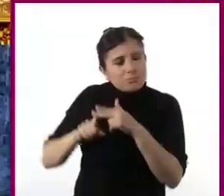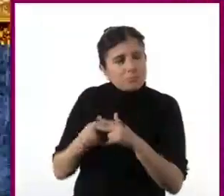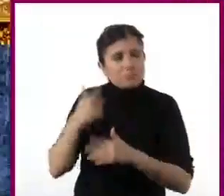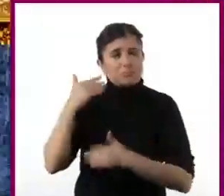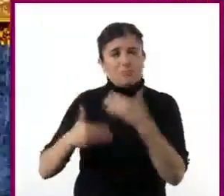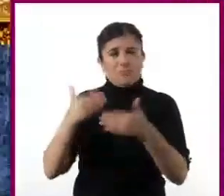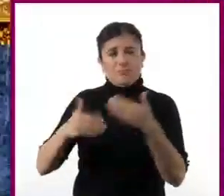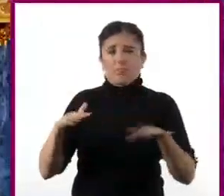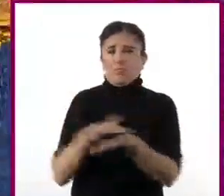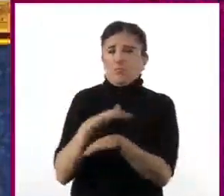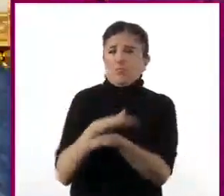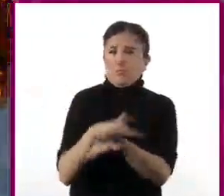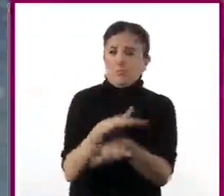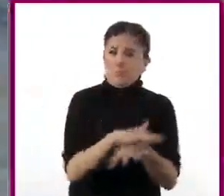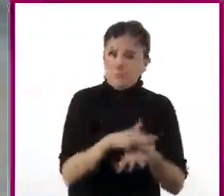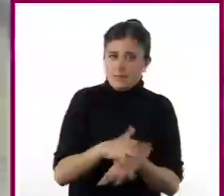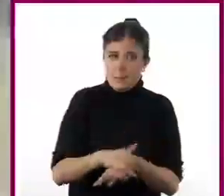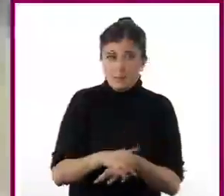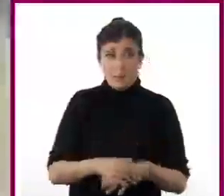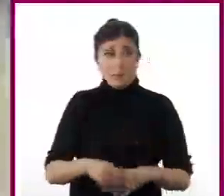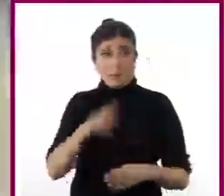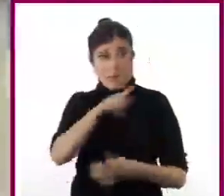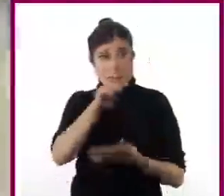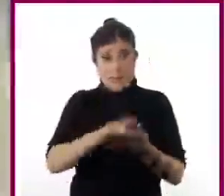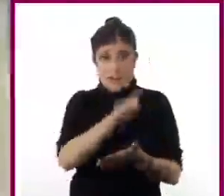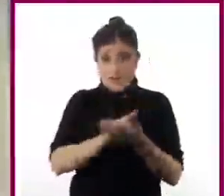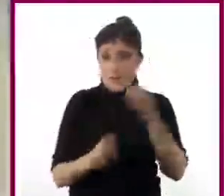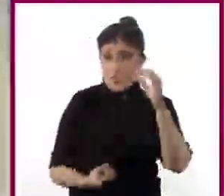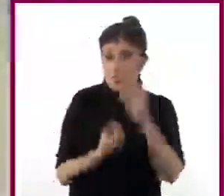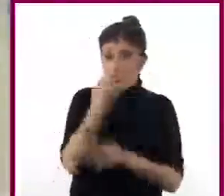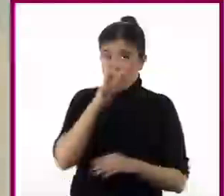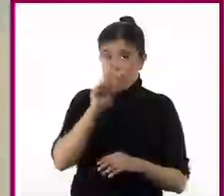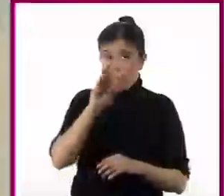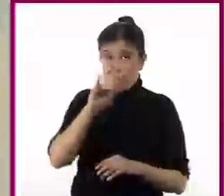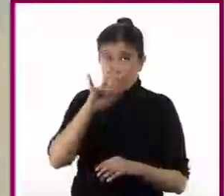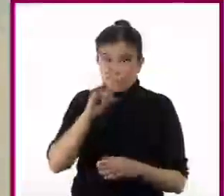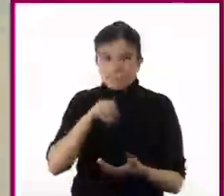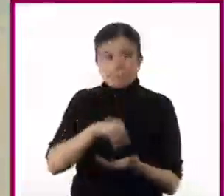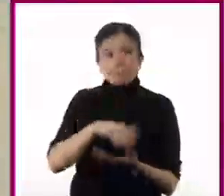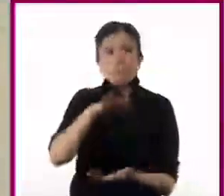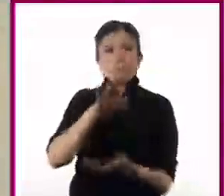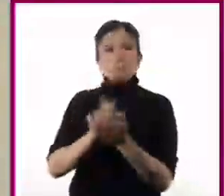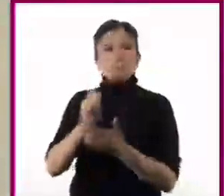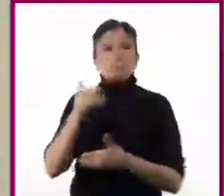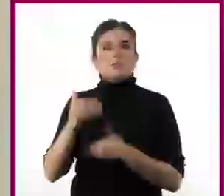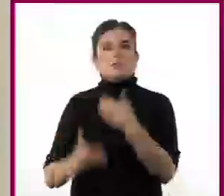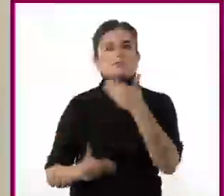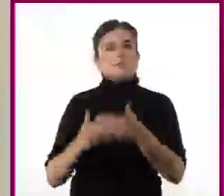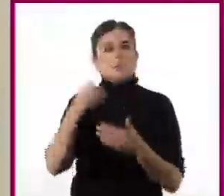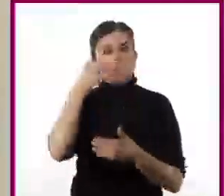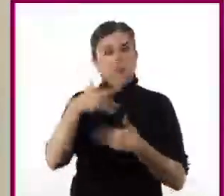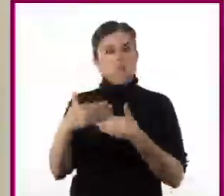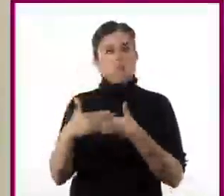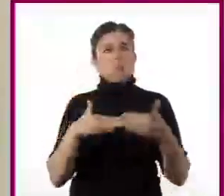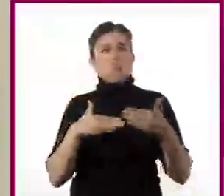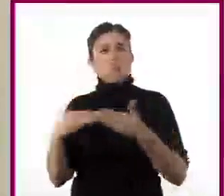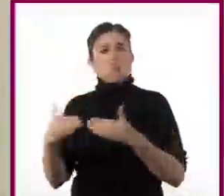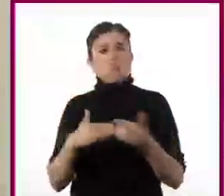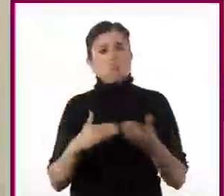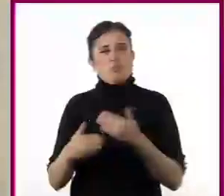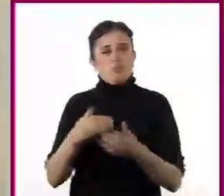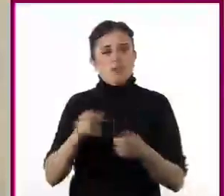serie de cambios. Las reformas borbónicas constituyeron un proceso de modernización basado en